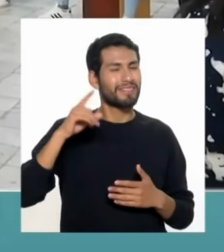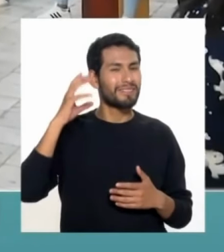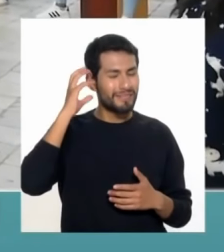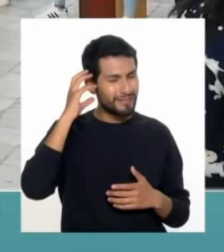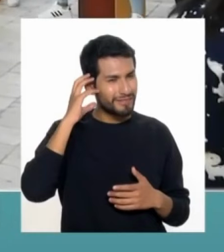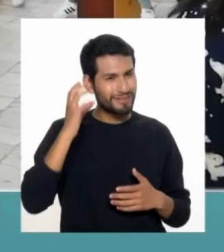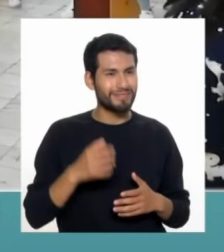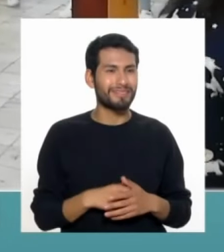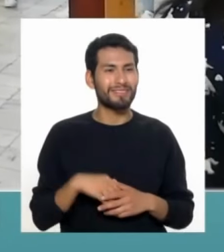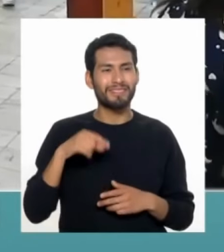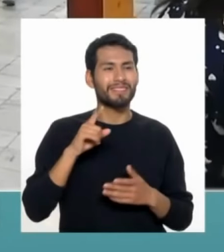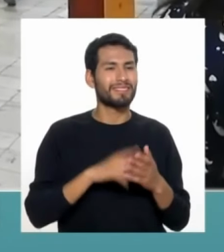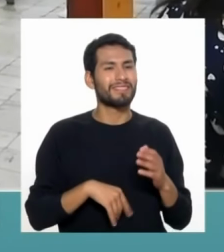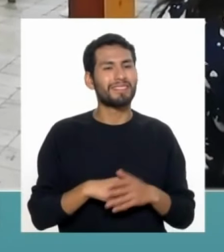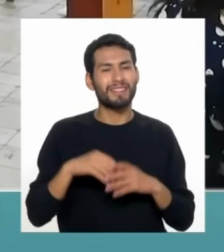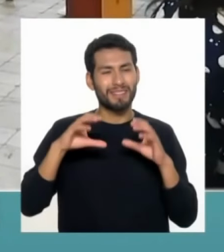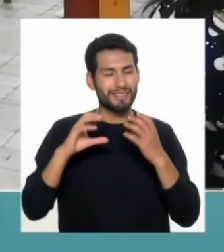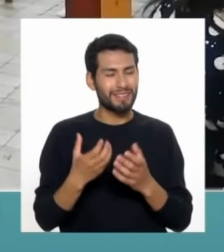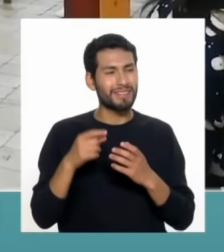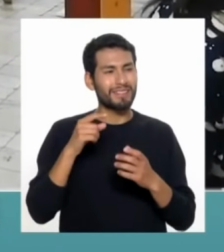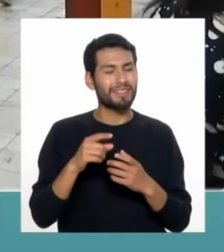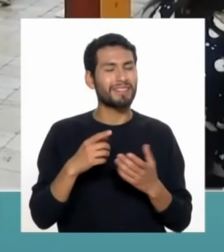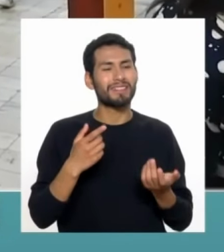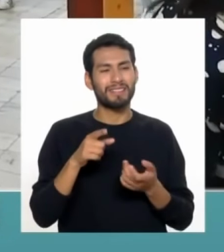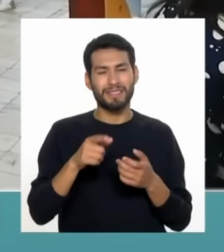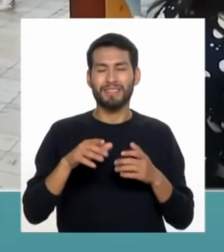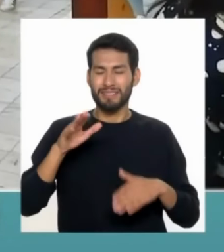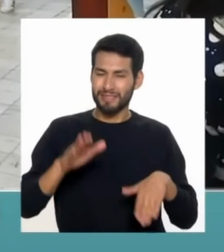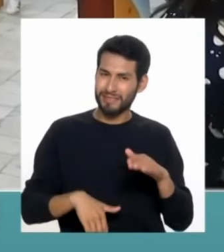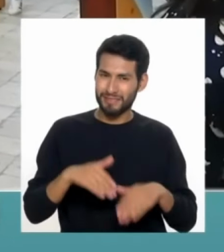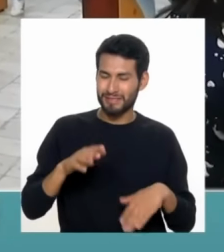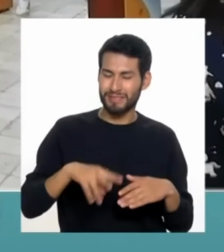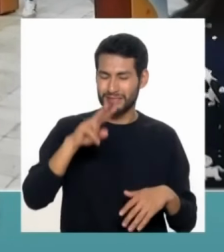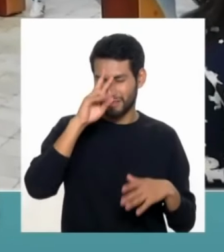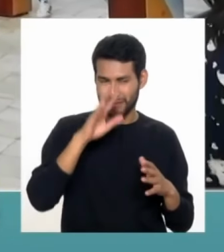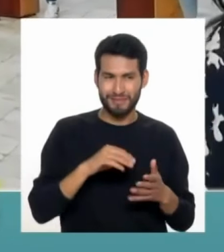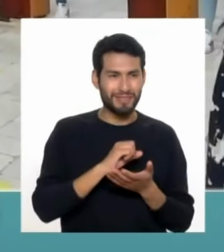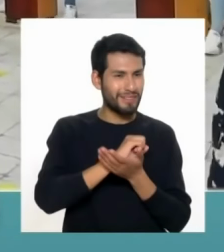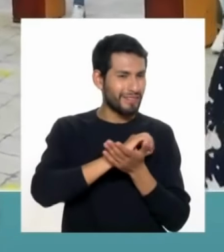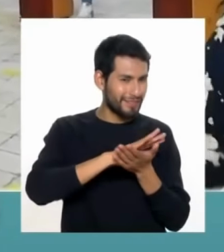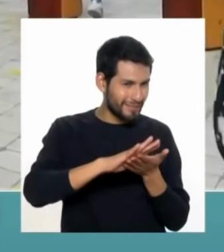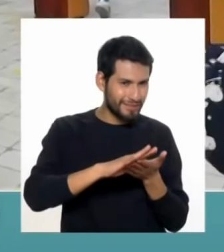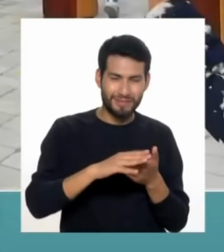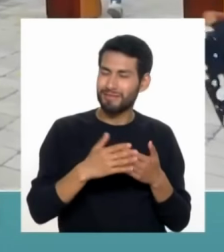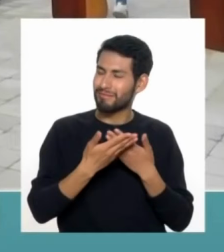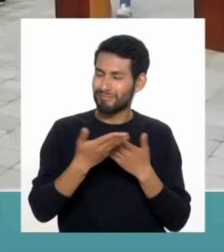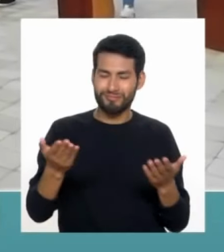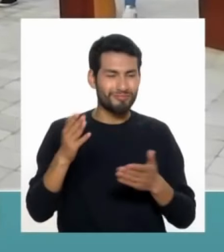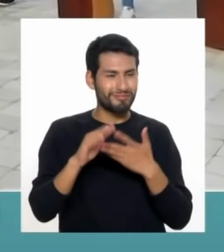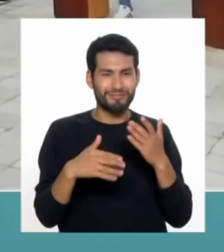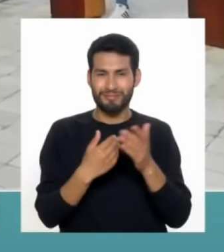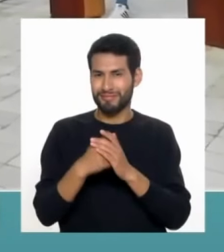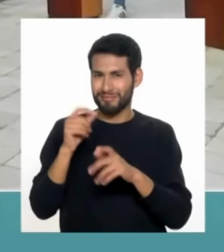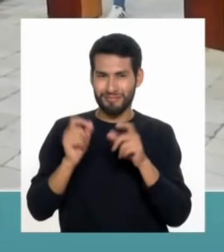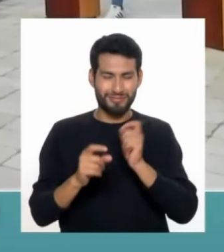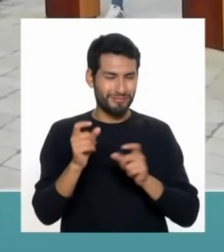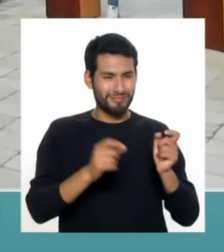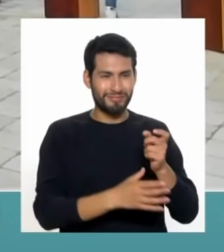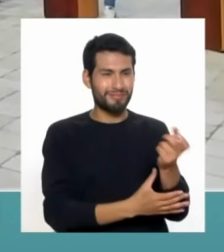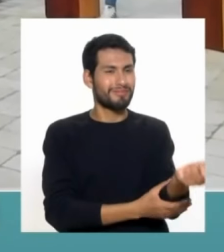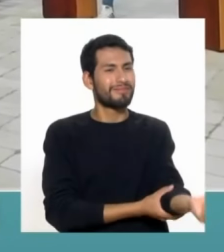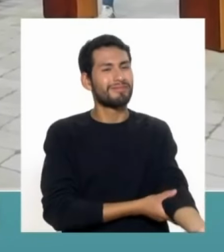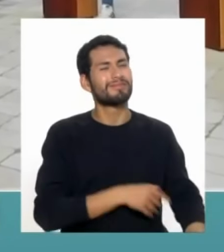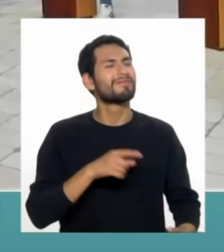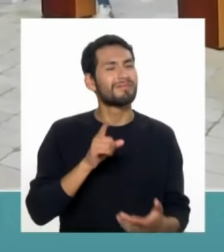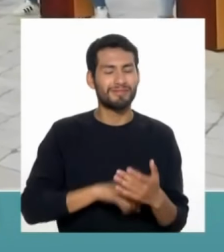Miraflores, es una clase maestra de cajón peruano, gratuita, abierta a todo el público.